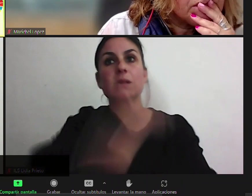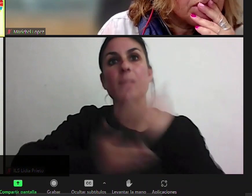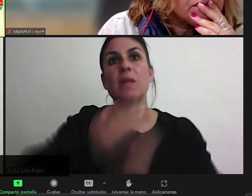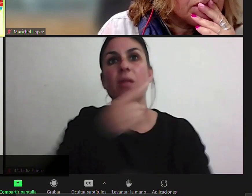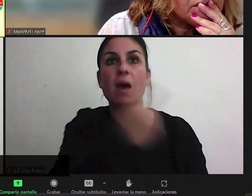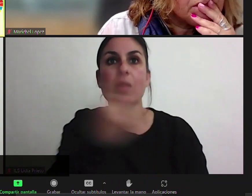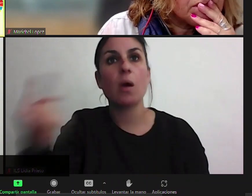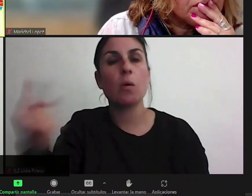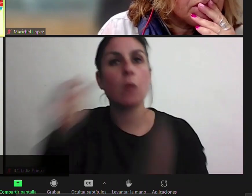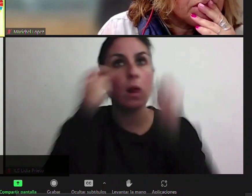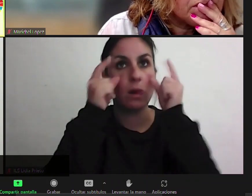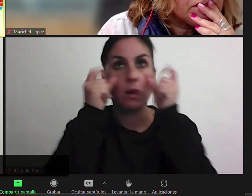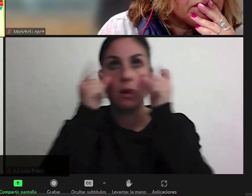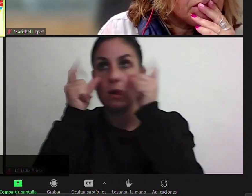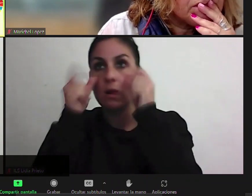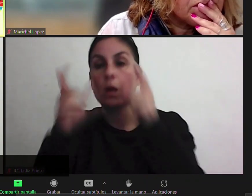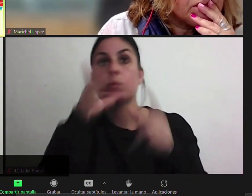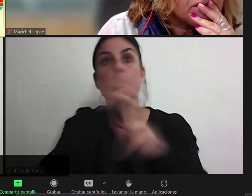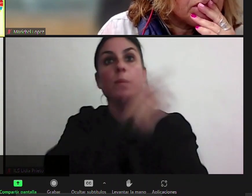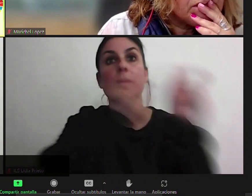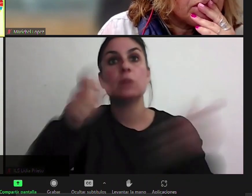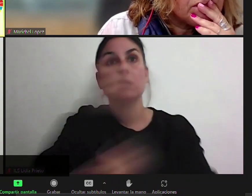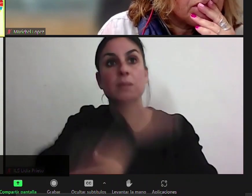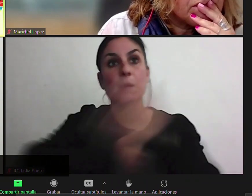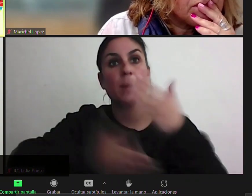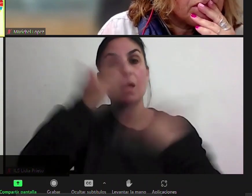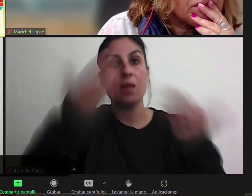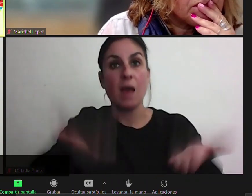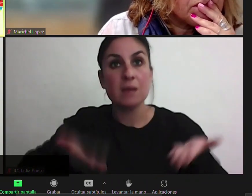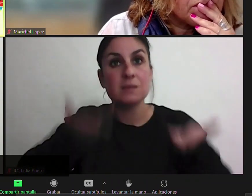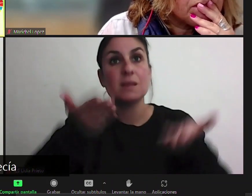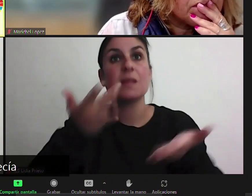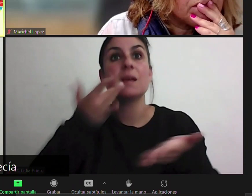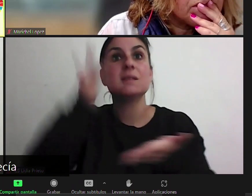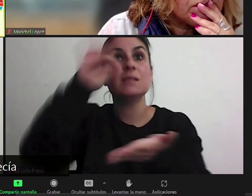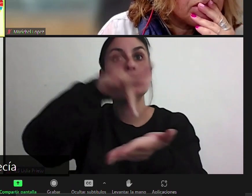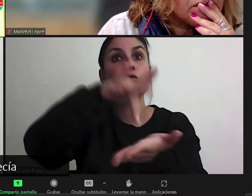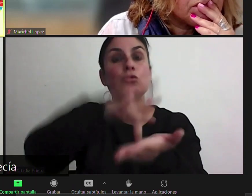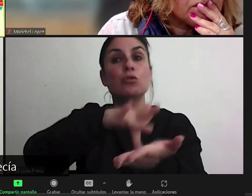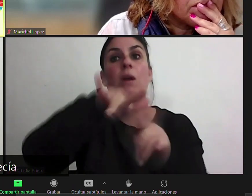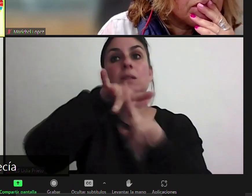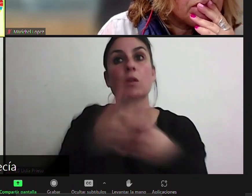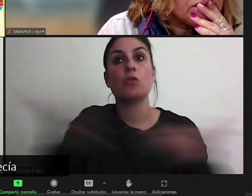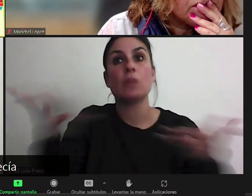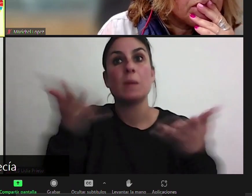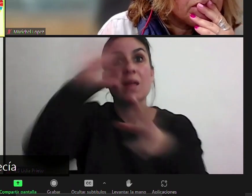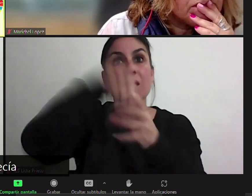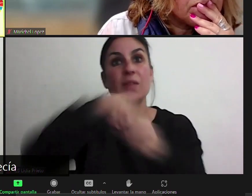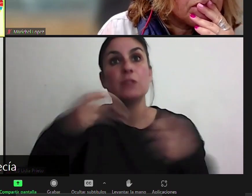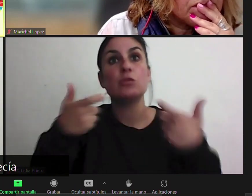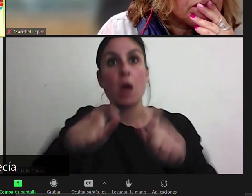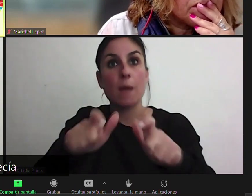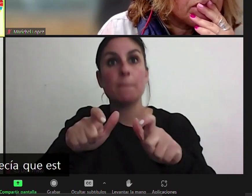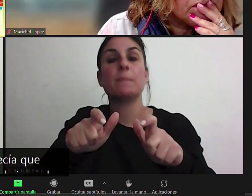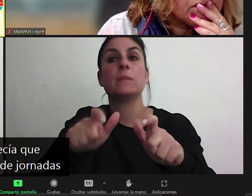para que esa asistencia a las personas con discapacidad en alguna situación de emergencia en el ámbito de turismo, pues se realice de